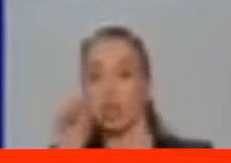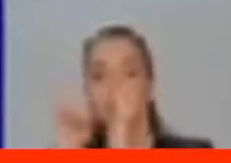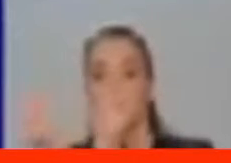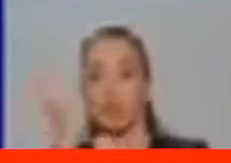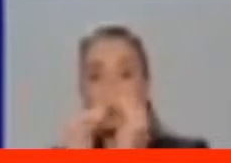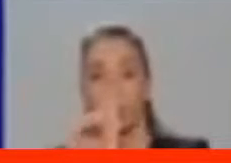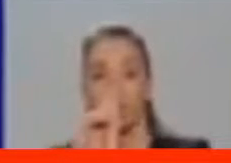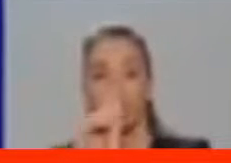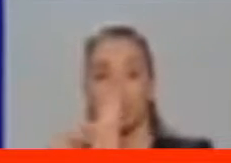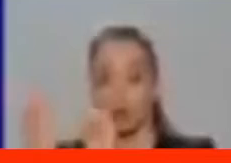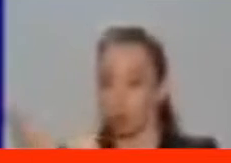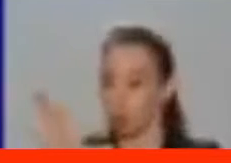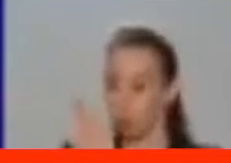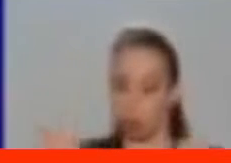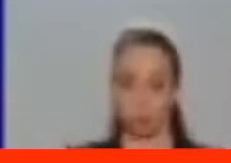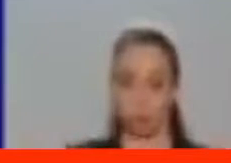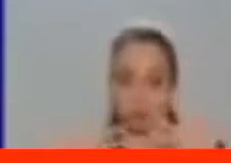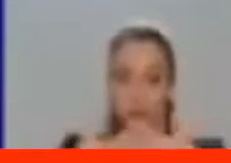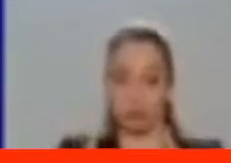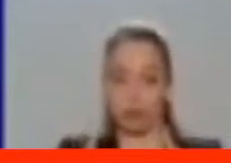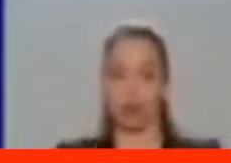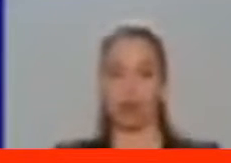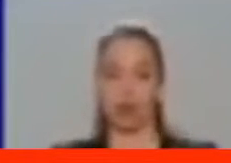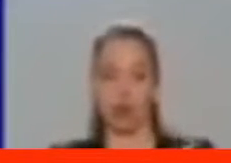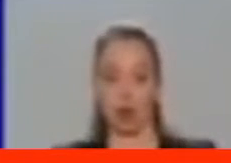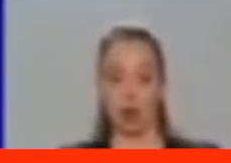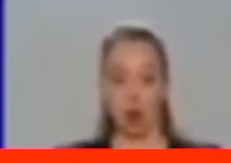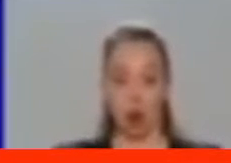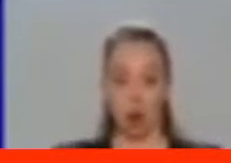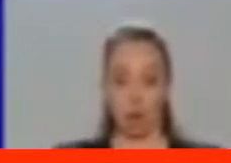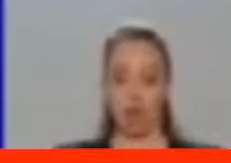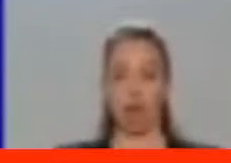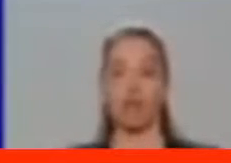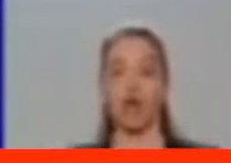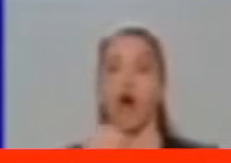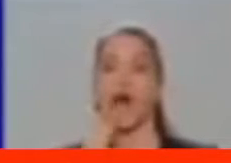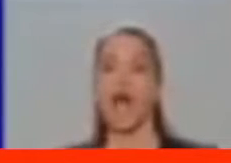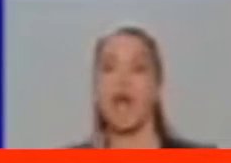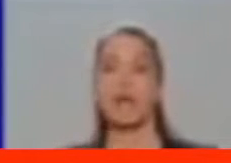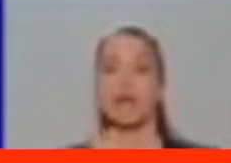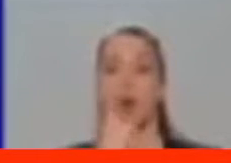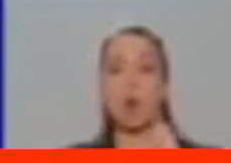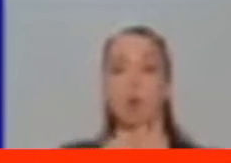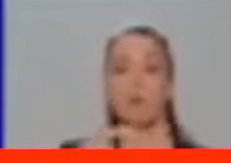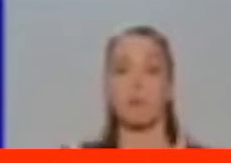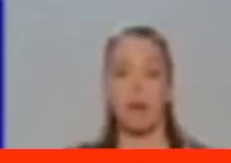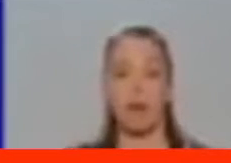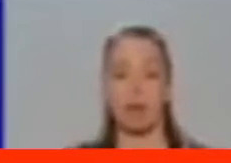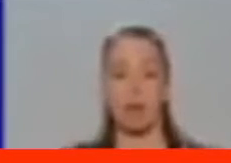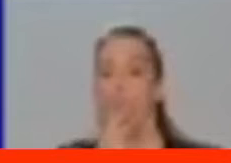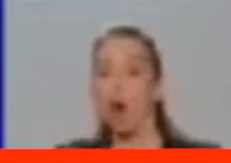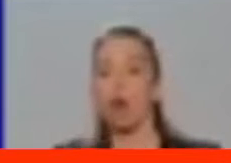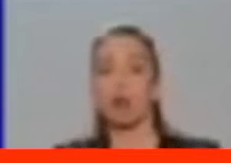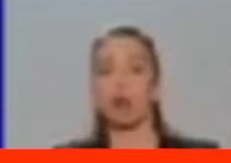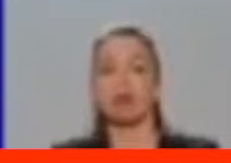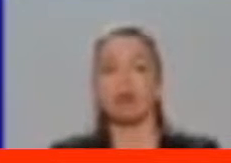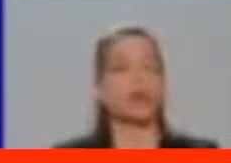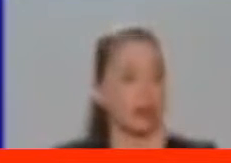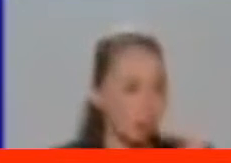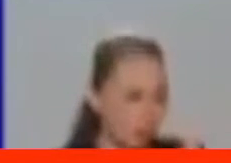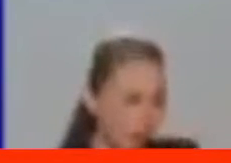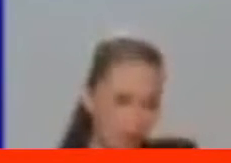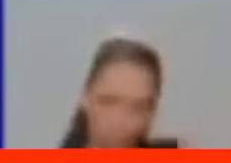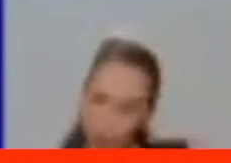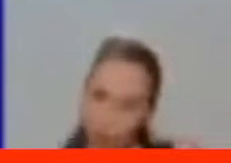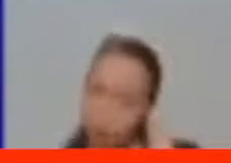convención, ¿no? Y este gobierno va a ser un gobierno de emergencia y que no va a tener otra posibilidad que trabajar con